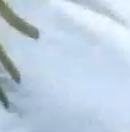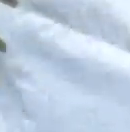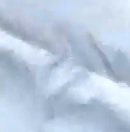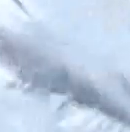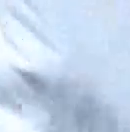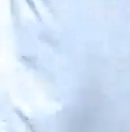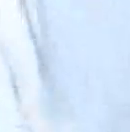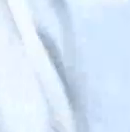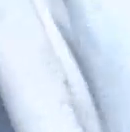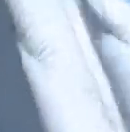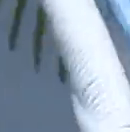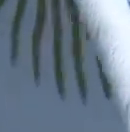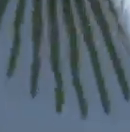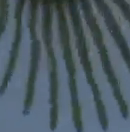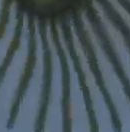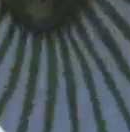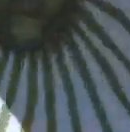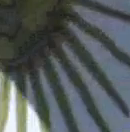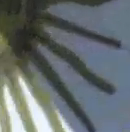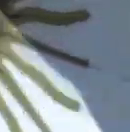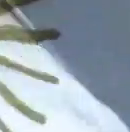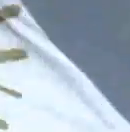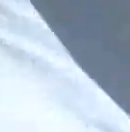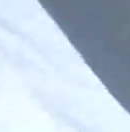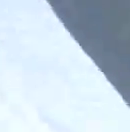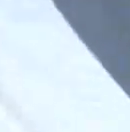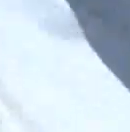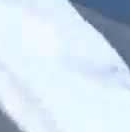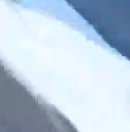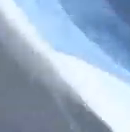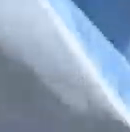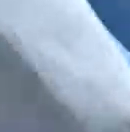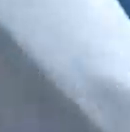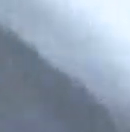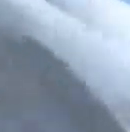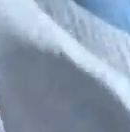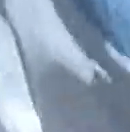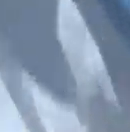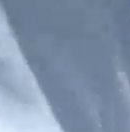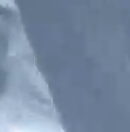A partir de este momento, los servicios integrantes continúan con la difusión de sus respectivos programas.